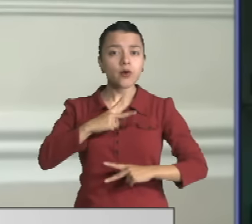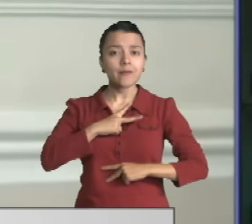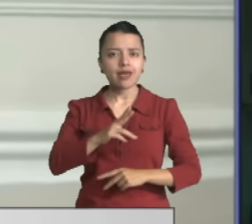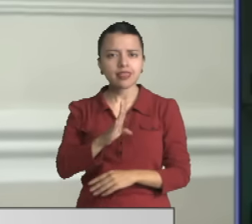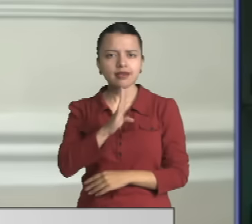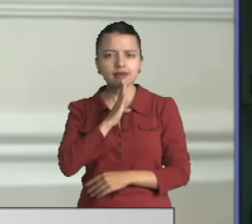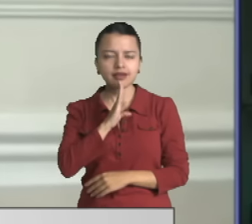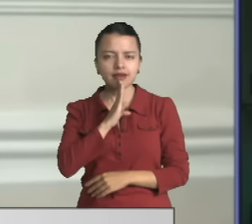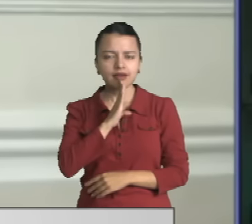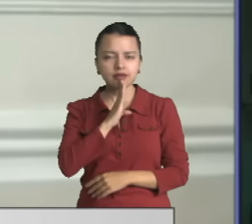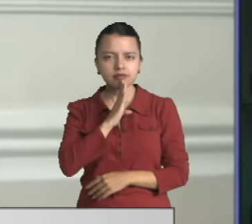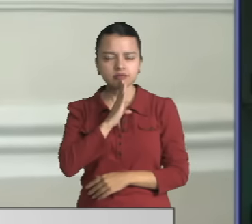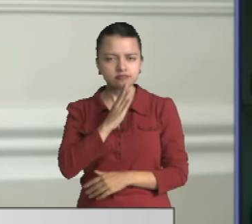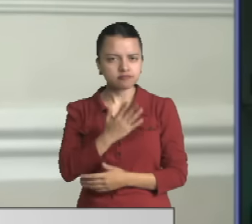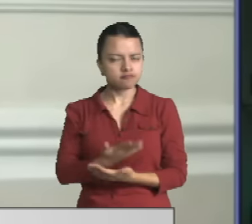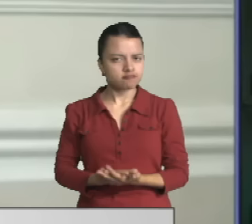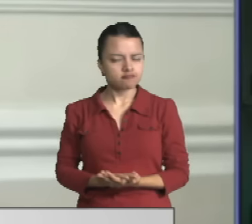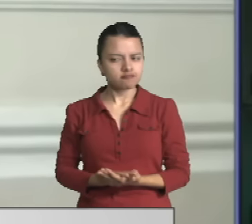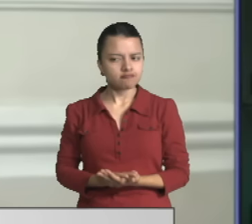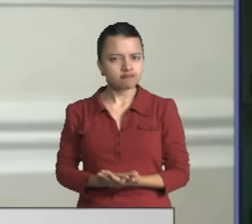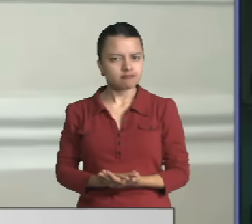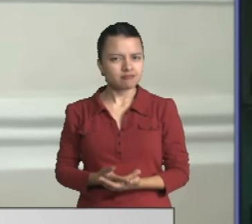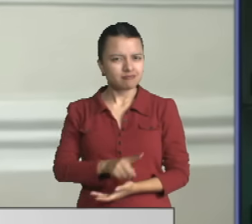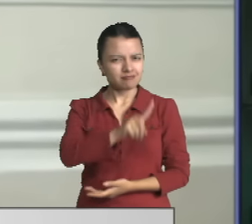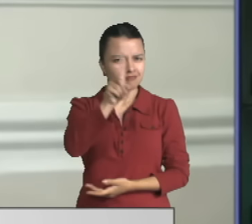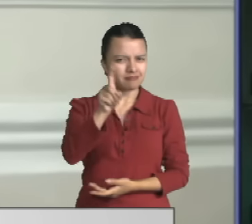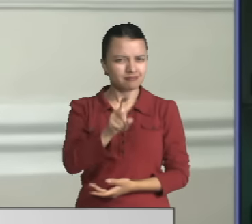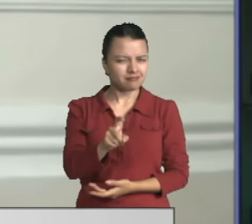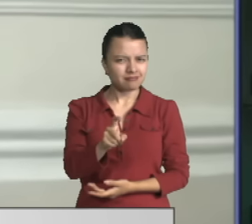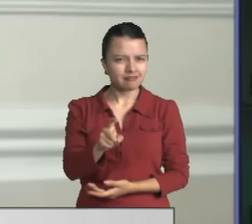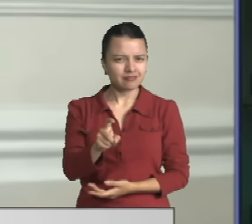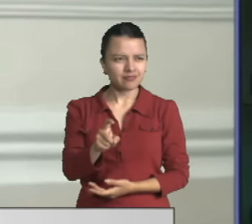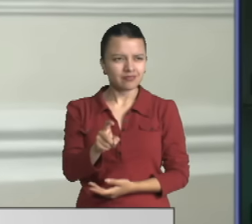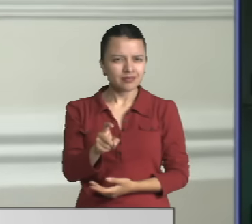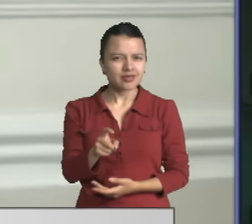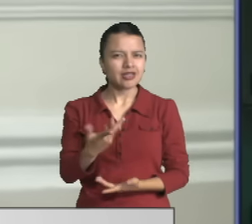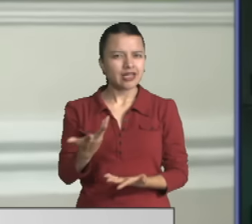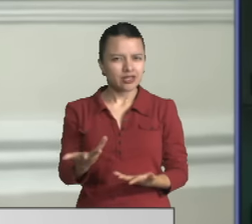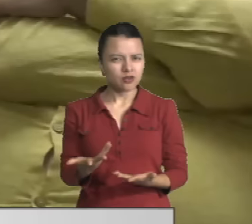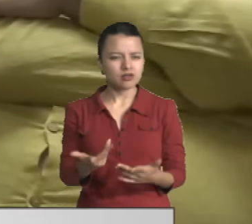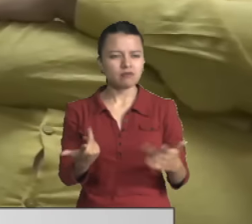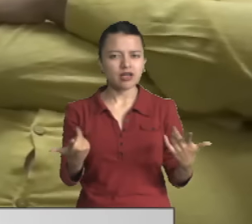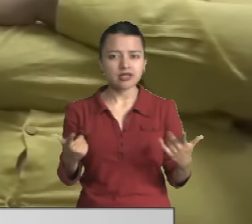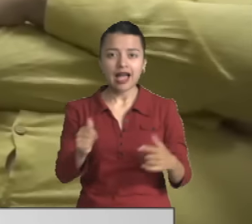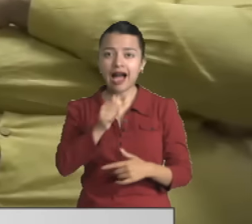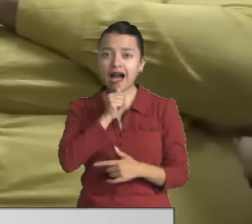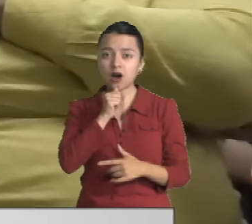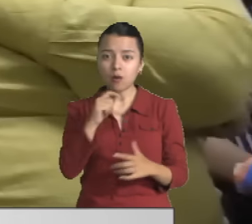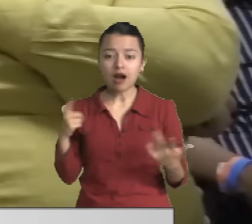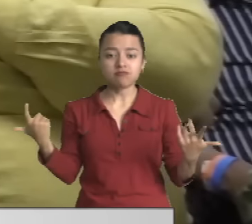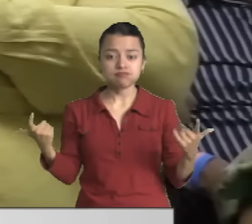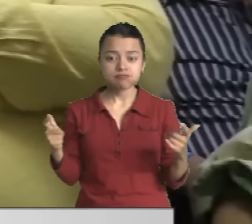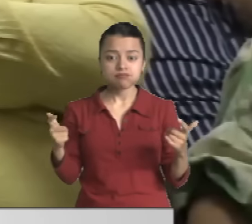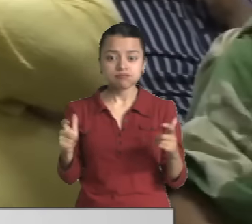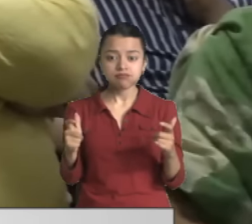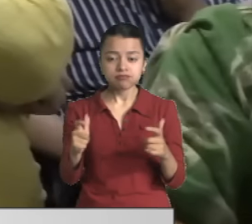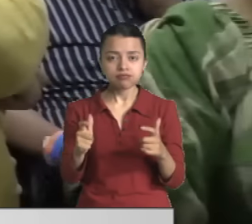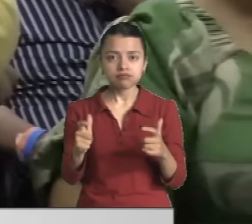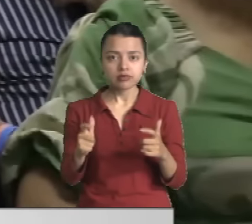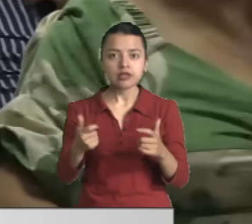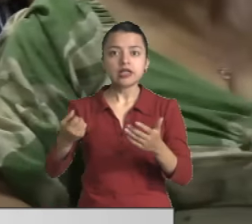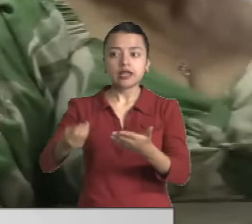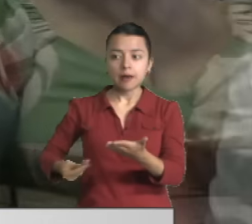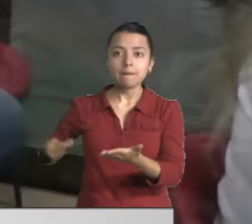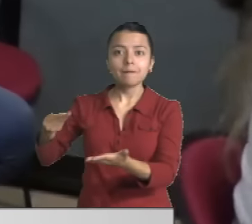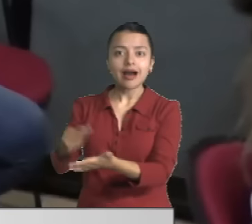requerirá, por lo tanto, de un bien que empieza a ser más escaso. Durante el evento se llamó la